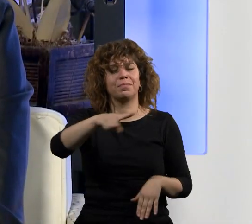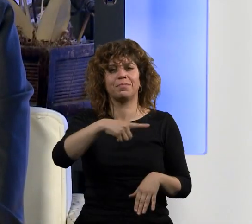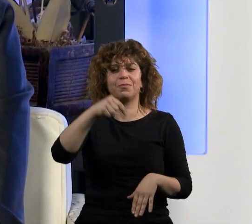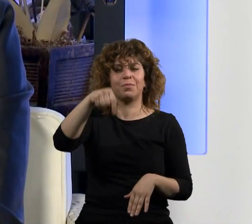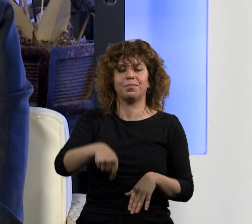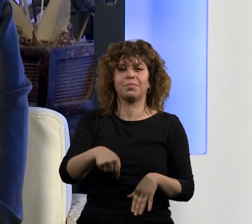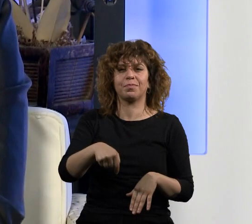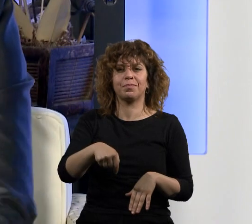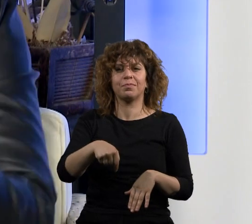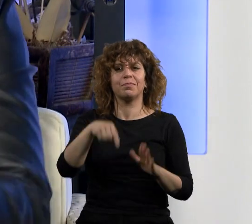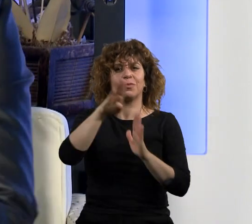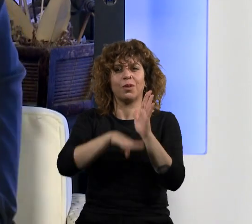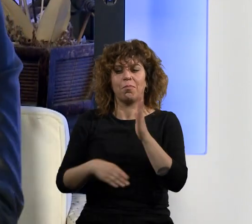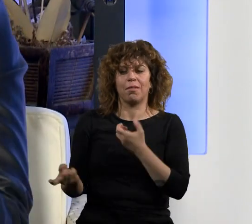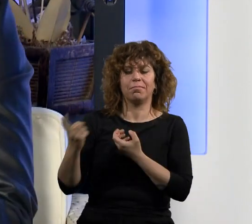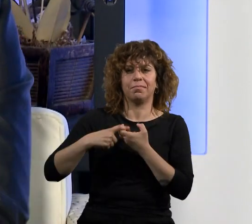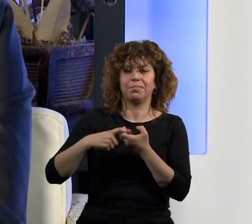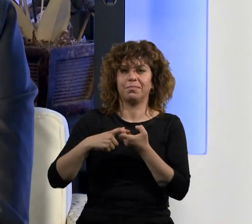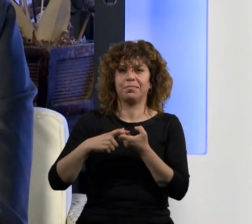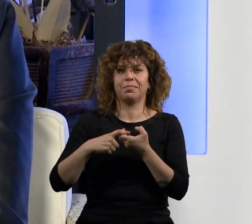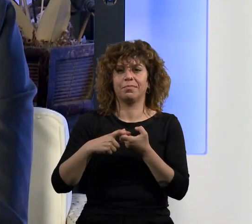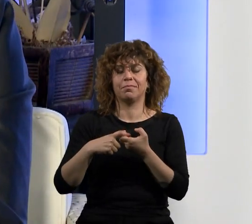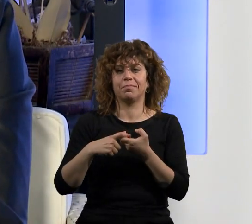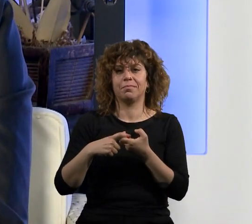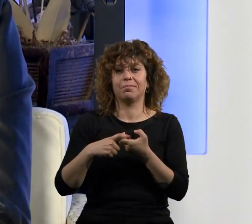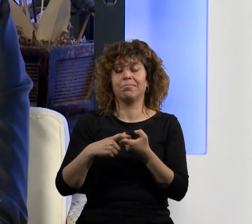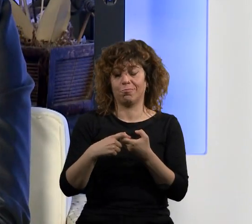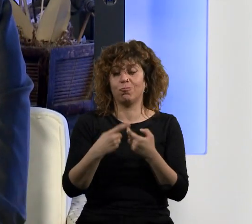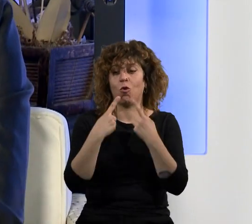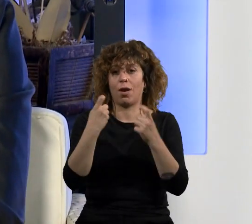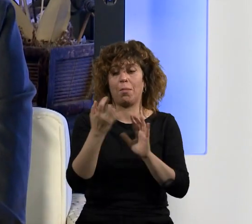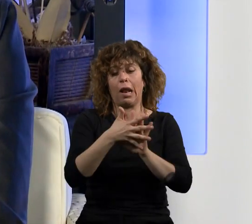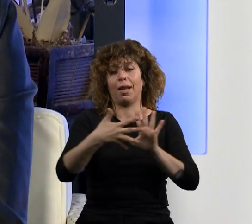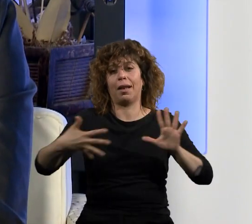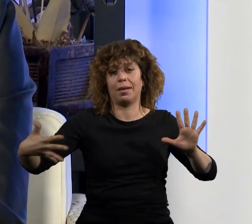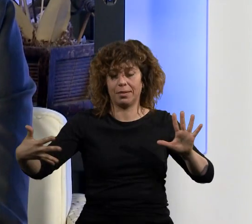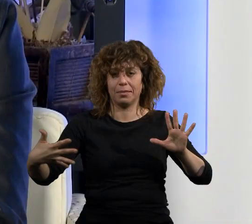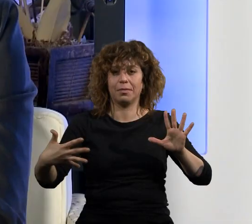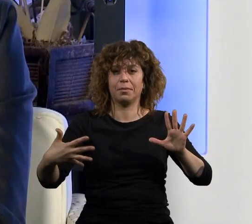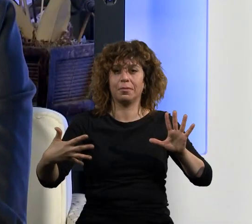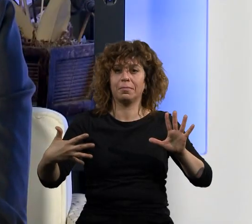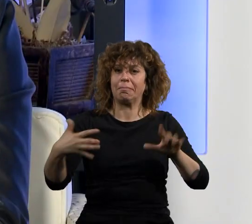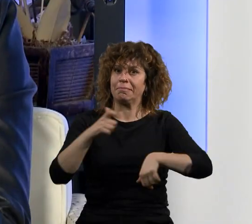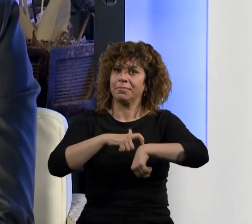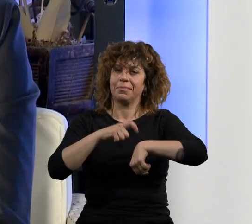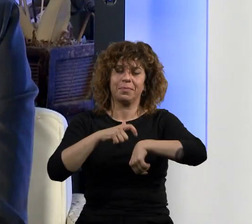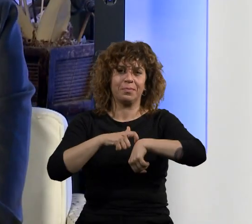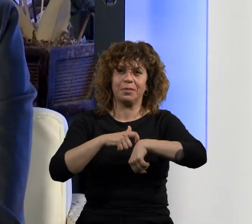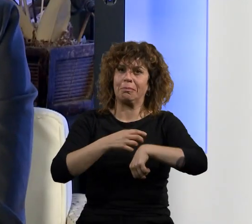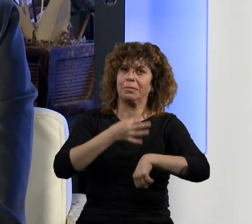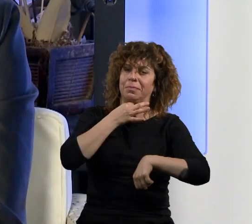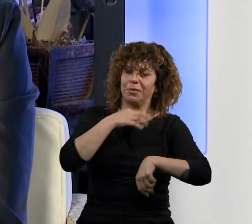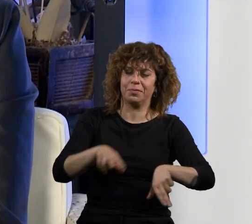acompañarnos hoy en Impulso Creativo. La verdad que estaríamos un rato pues más largo hablando, pero bueno, se nos acaba el tiempo, tienen que venir